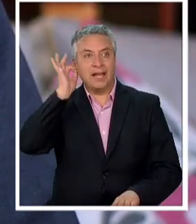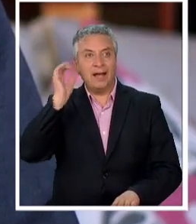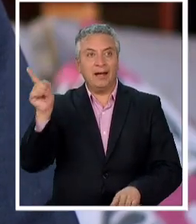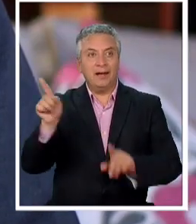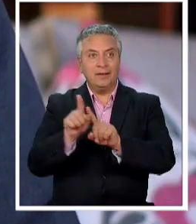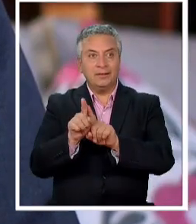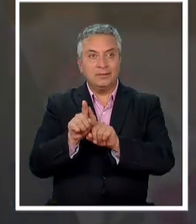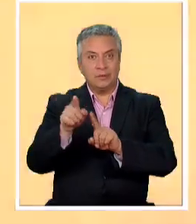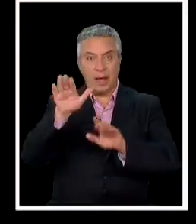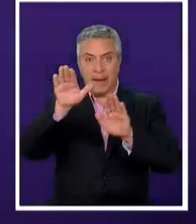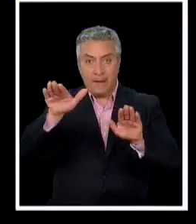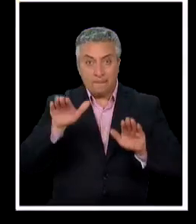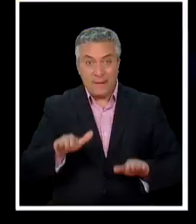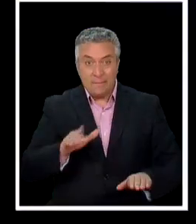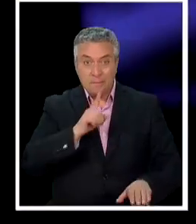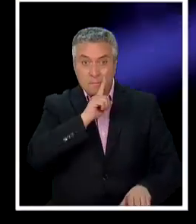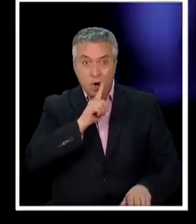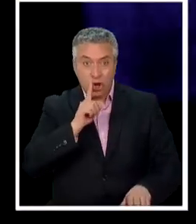Estábamos concentrados en el mismo hotel.